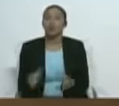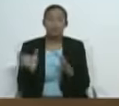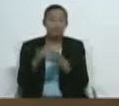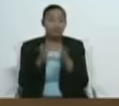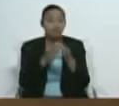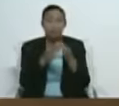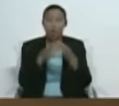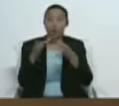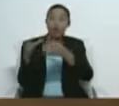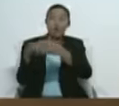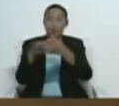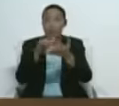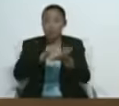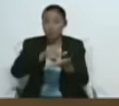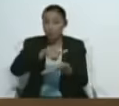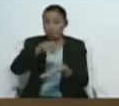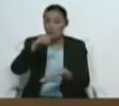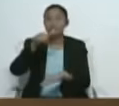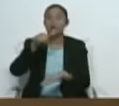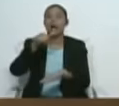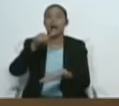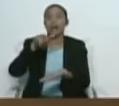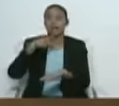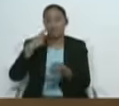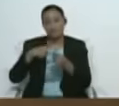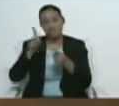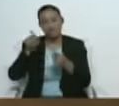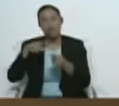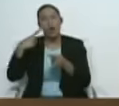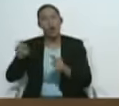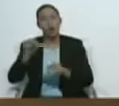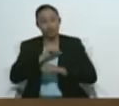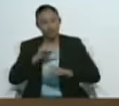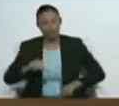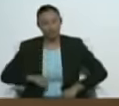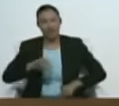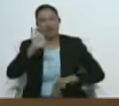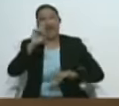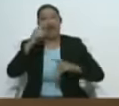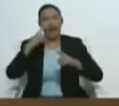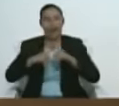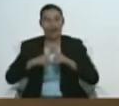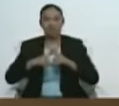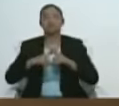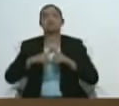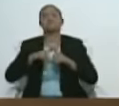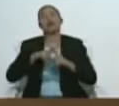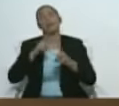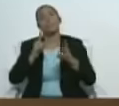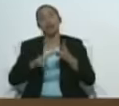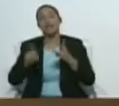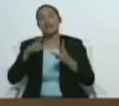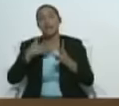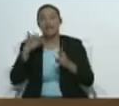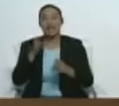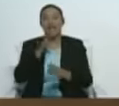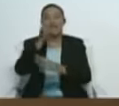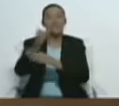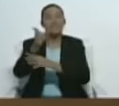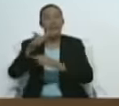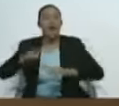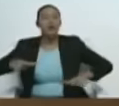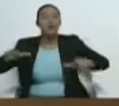con un Sargento que tenía captado y otros tenían como obsesión asaltar el cuarter para